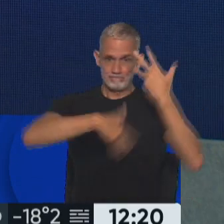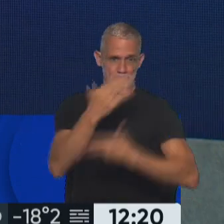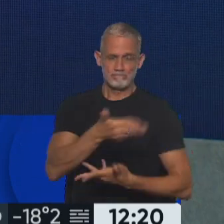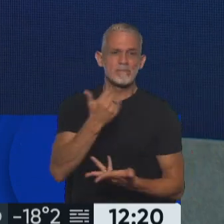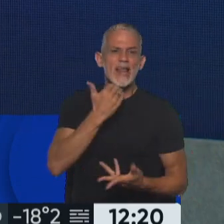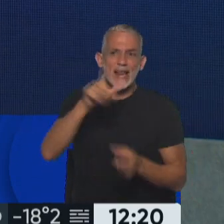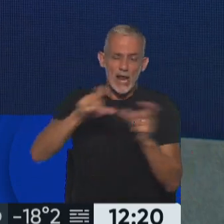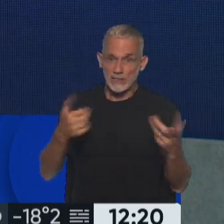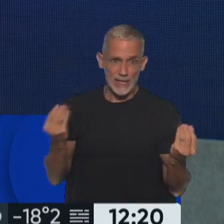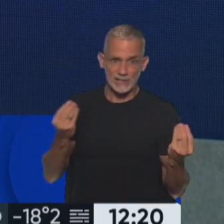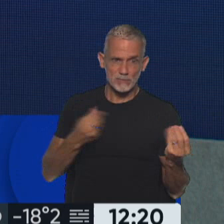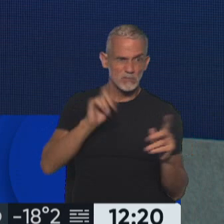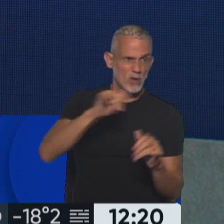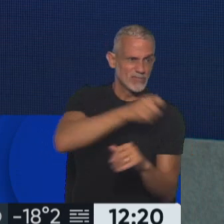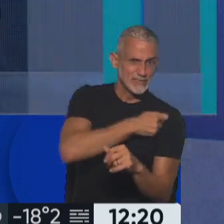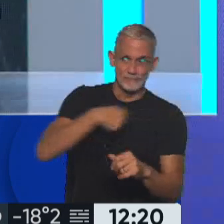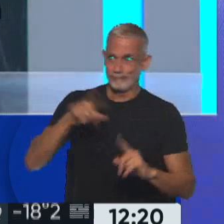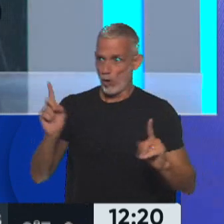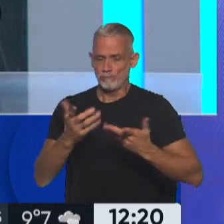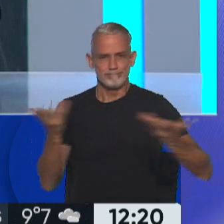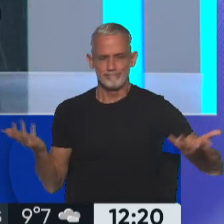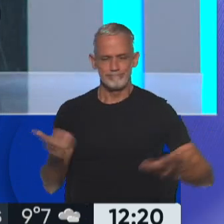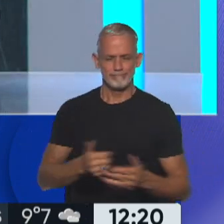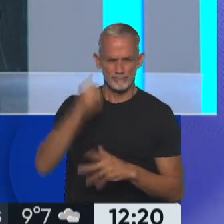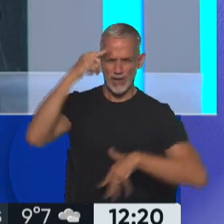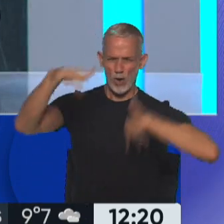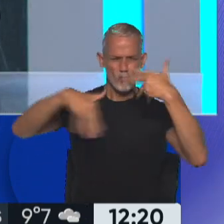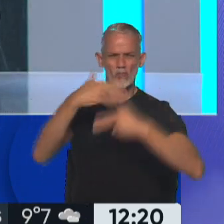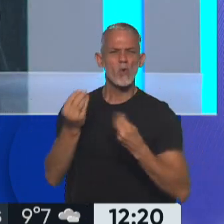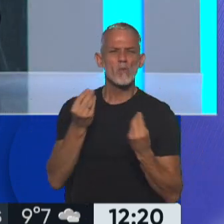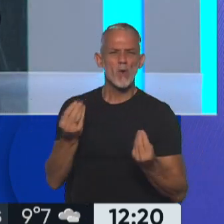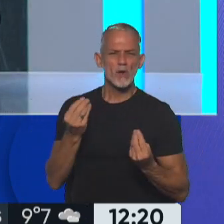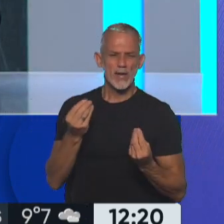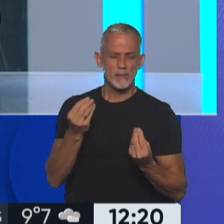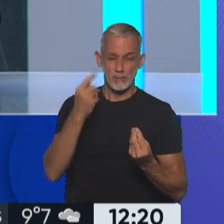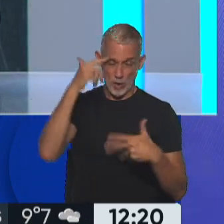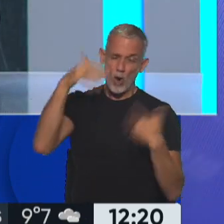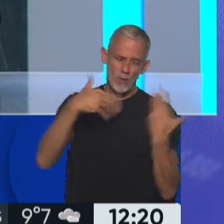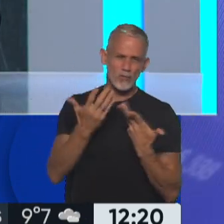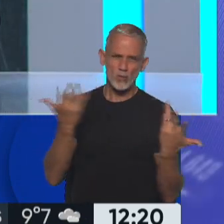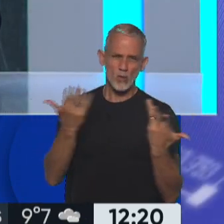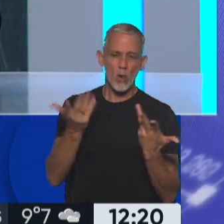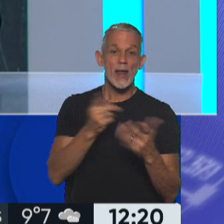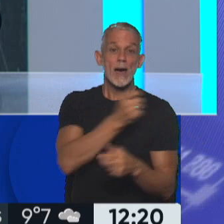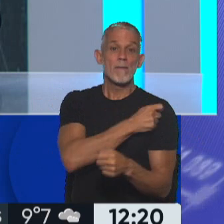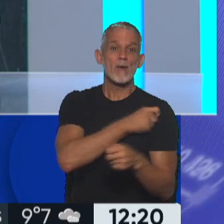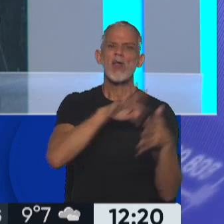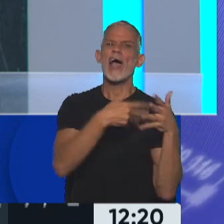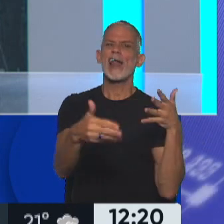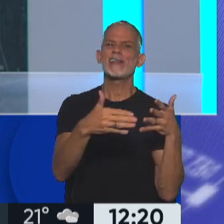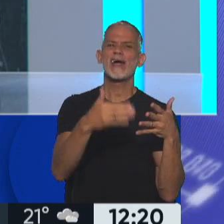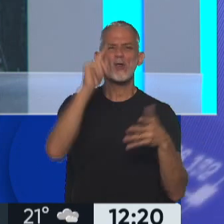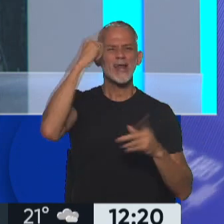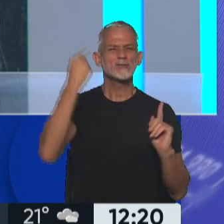gente no sabe para dónde correr, ¿no?, con este tema. Porque vino a partir de una confusión, que es incluir la vacuna en el calendario de